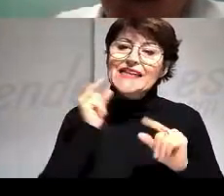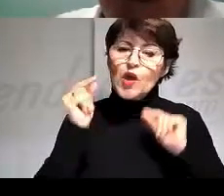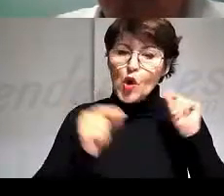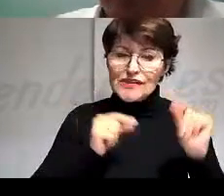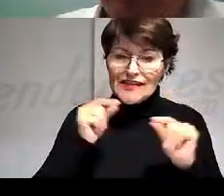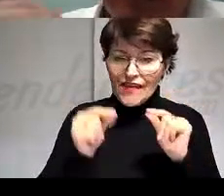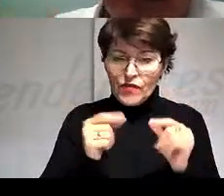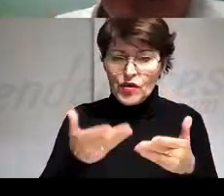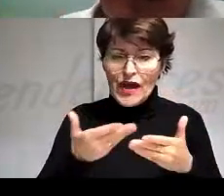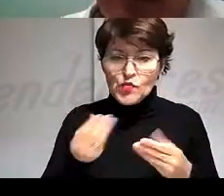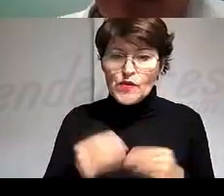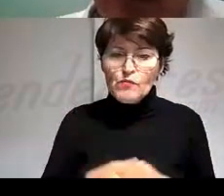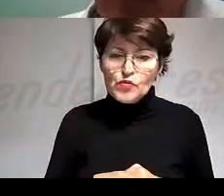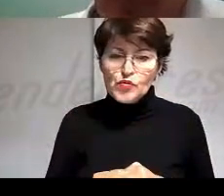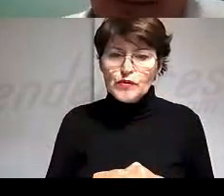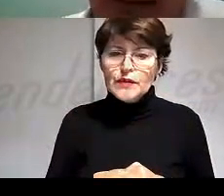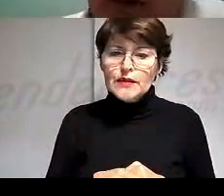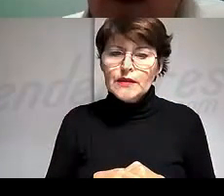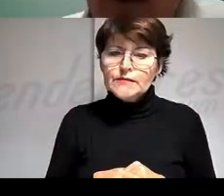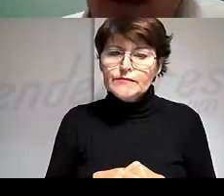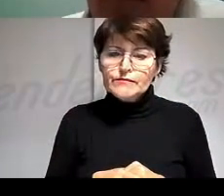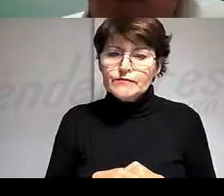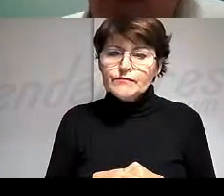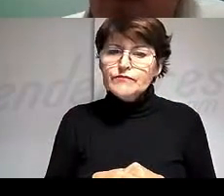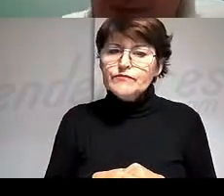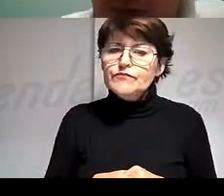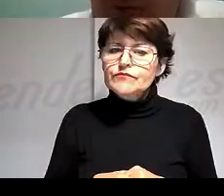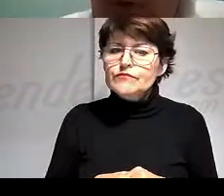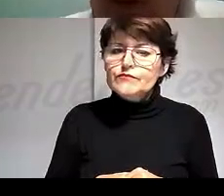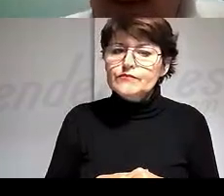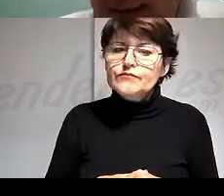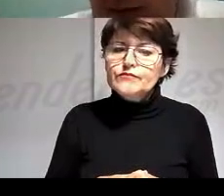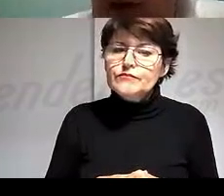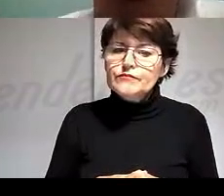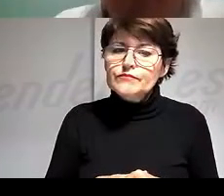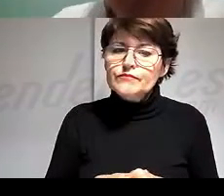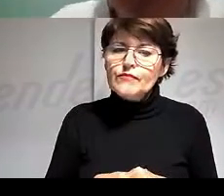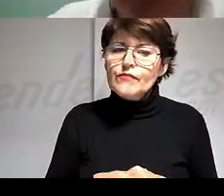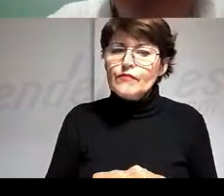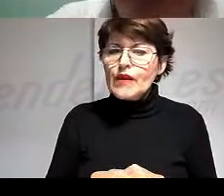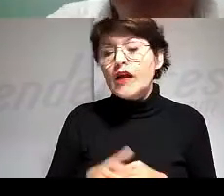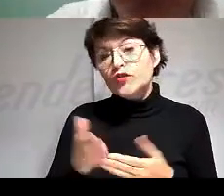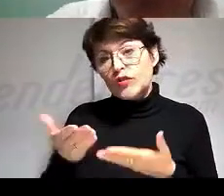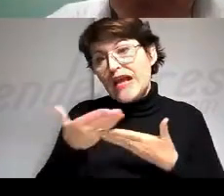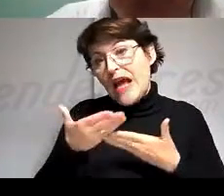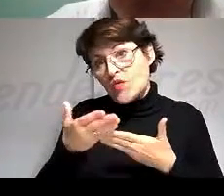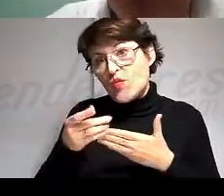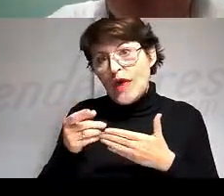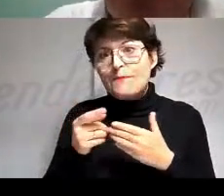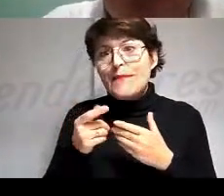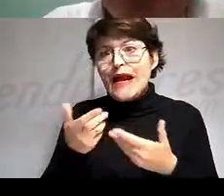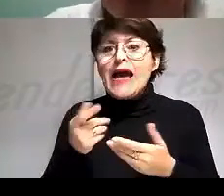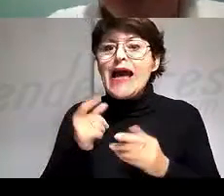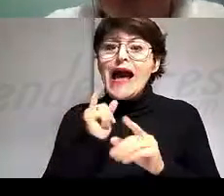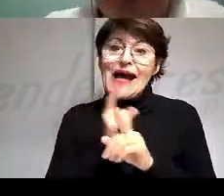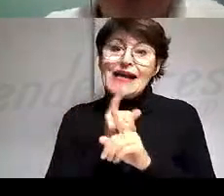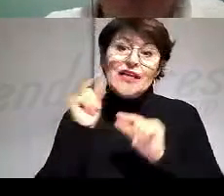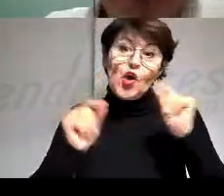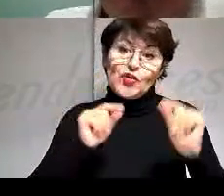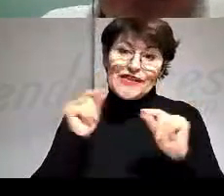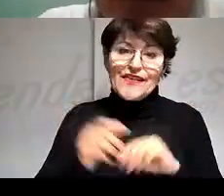haya antioxidantes, convendría que hubiese zinc porque es un cofactor importante en todos los procesos de antioxidación. Y lo